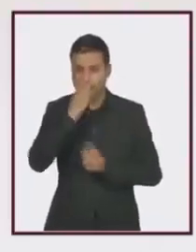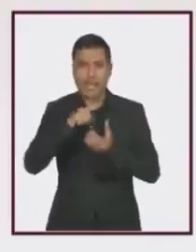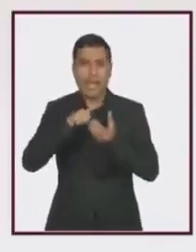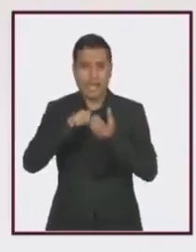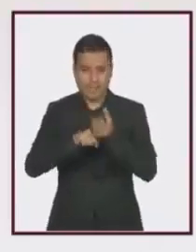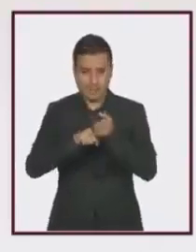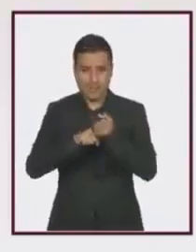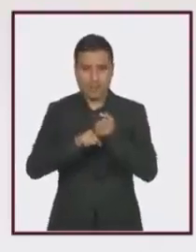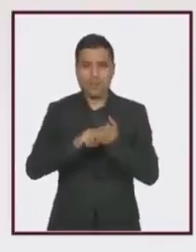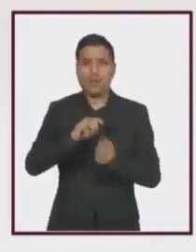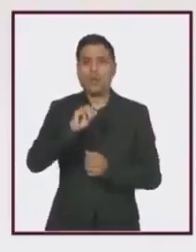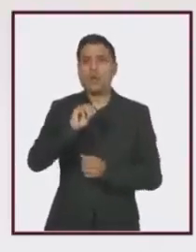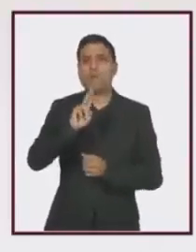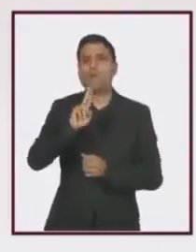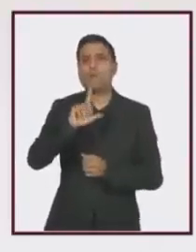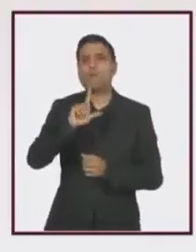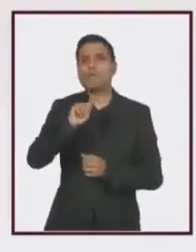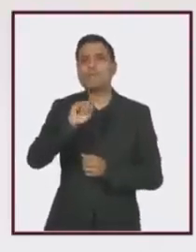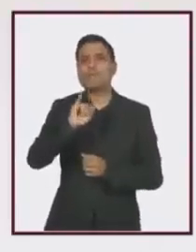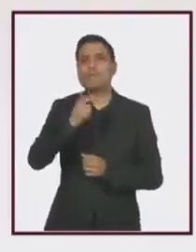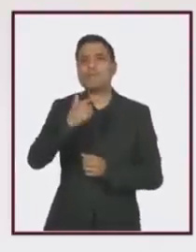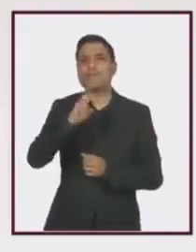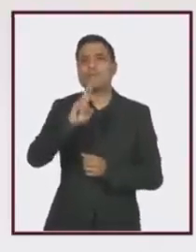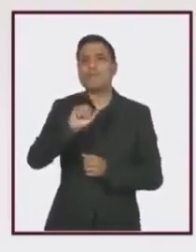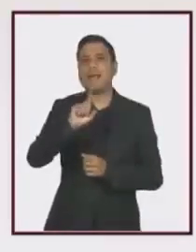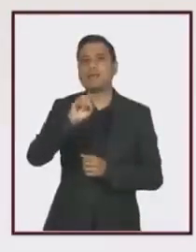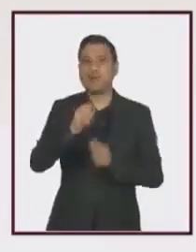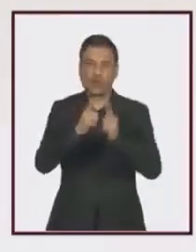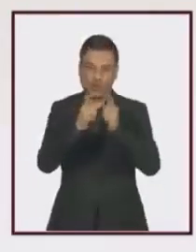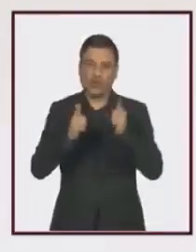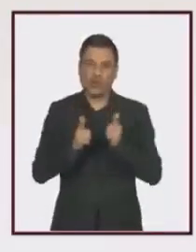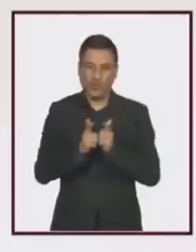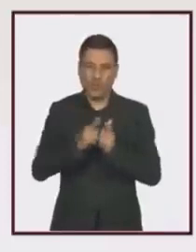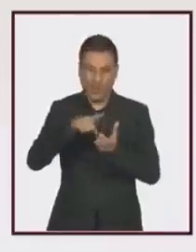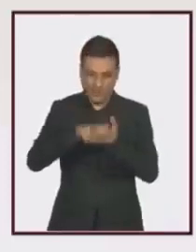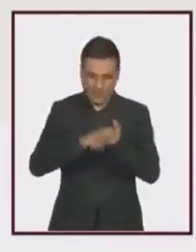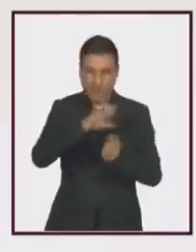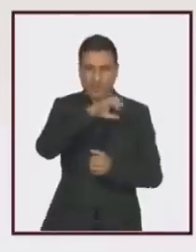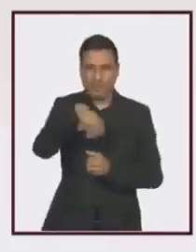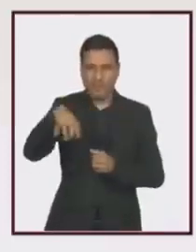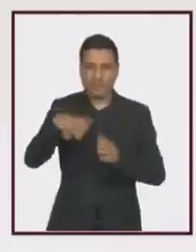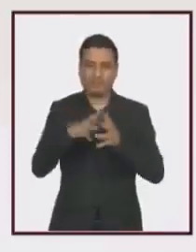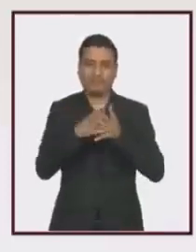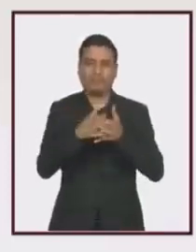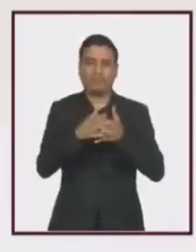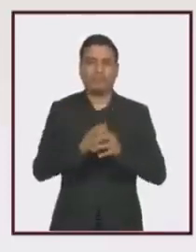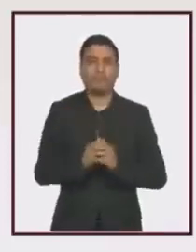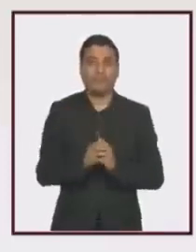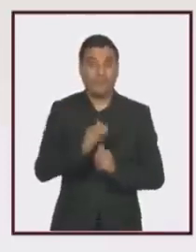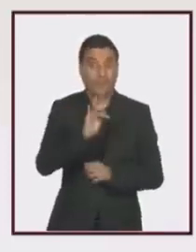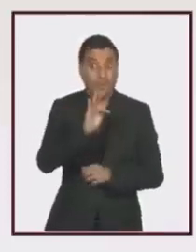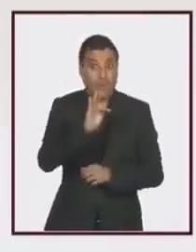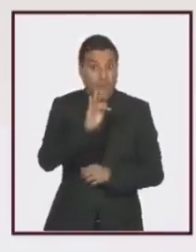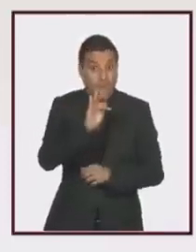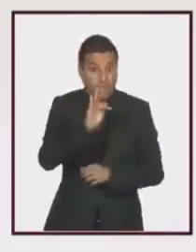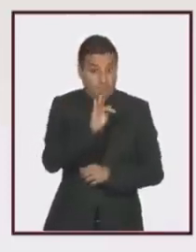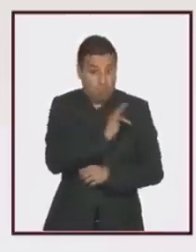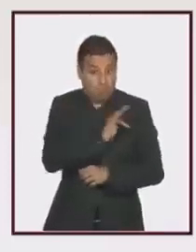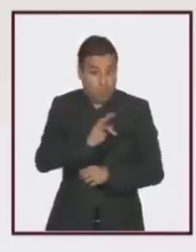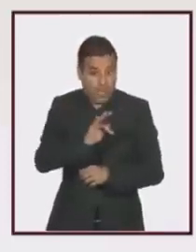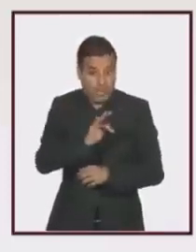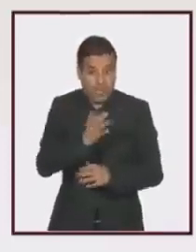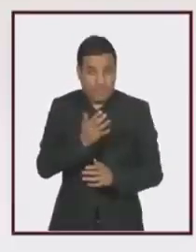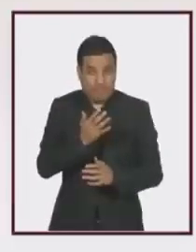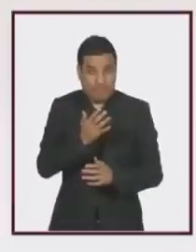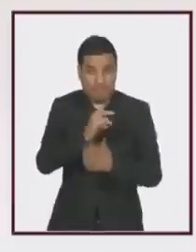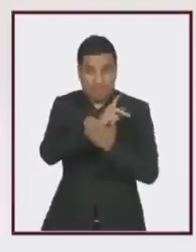estas atendemos a diferentes grados. ¿Podría haber alguna posibilidad de que nuestro codiseño lo hagamos por ciclo, ya que en nuestro